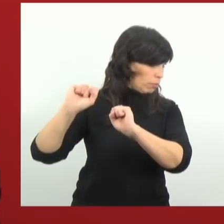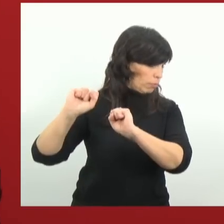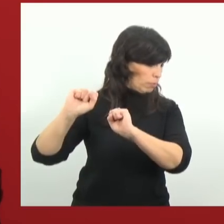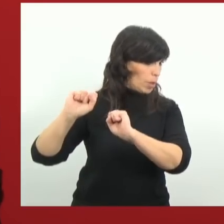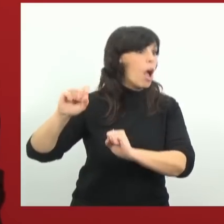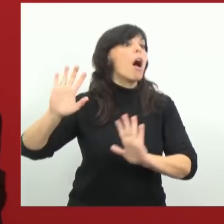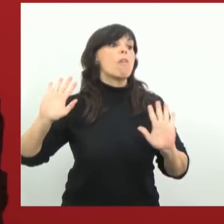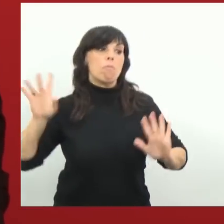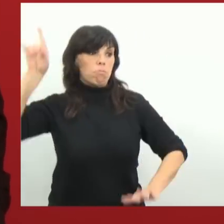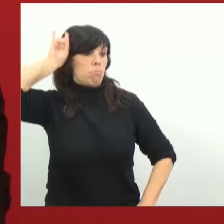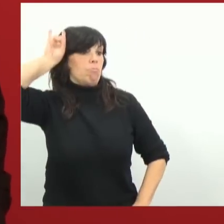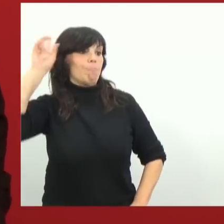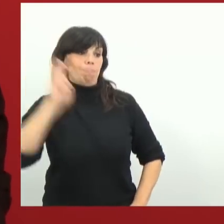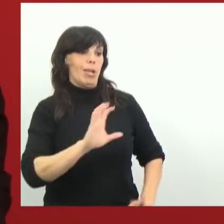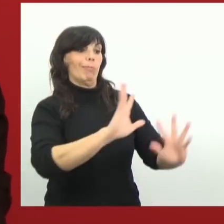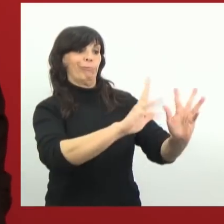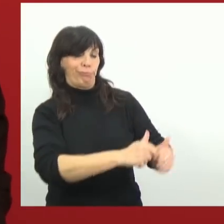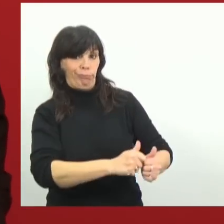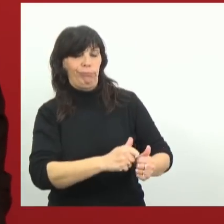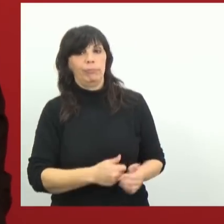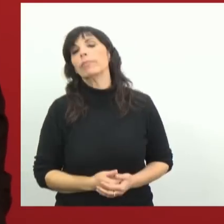Lo que menosprecias.